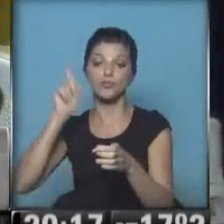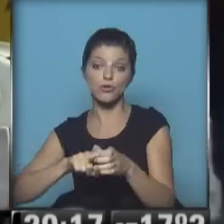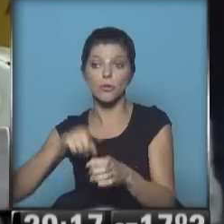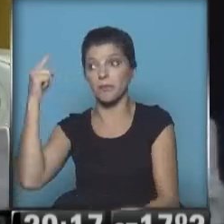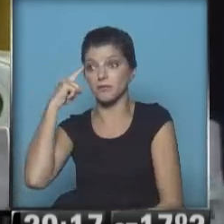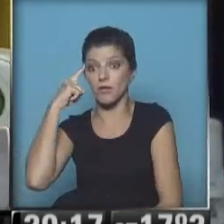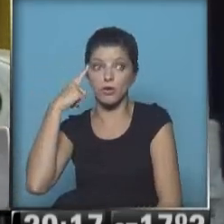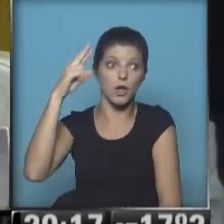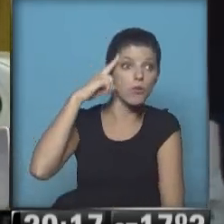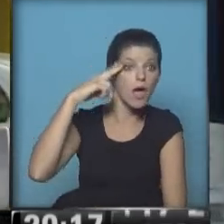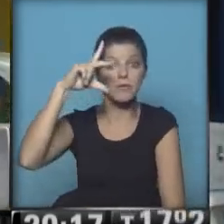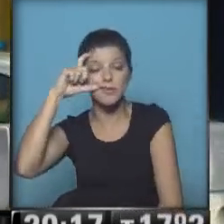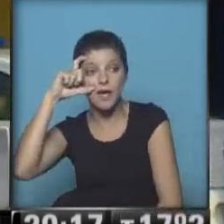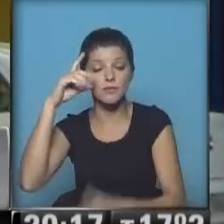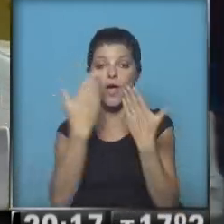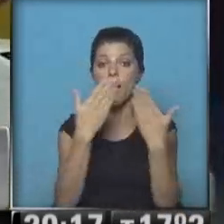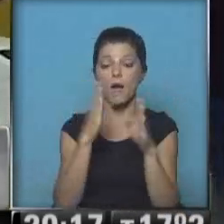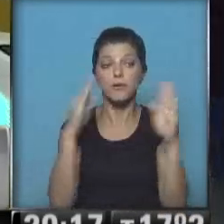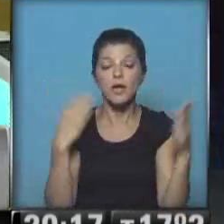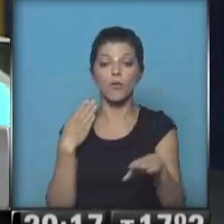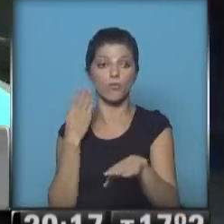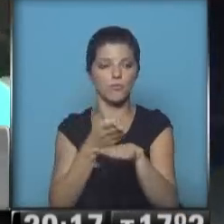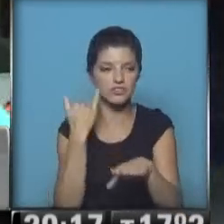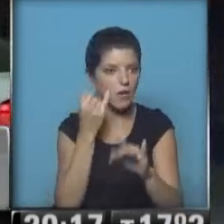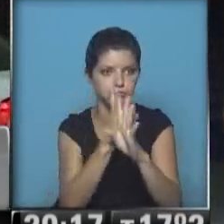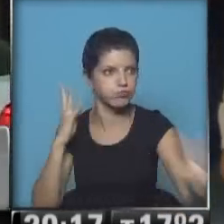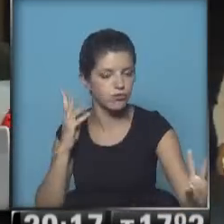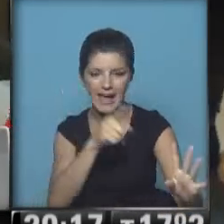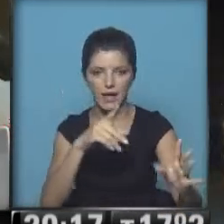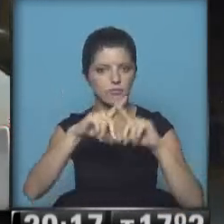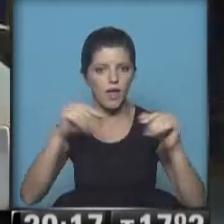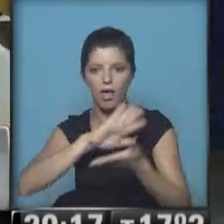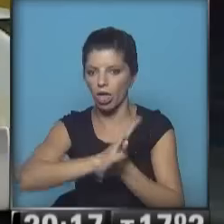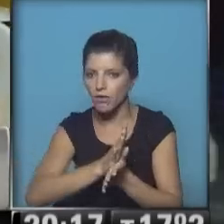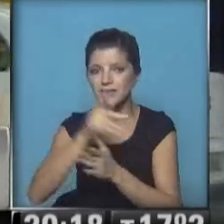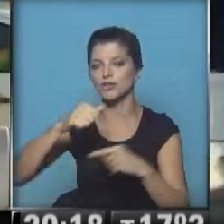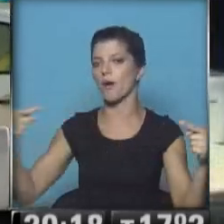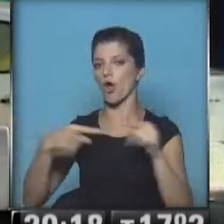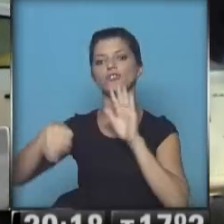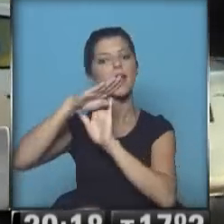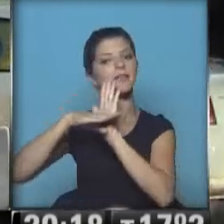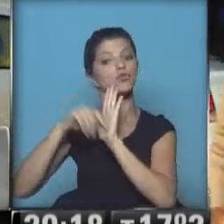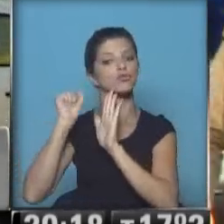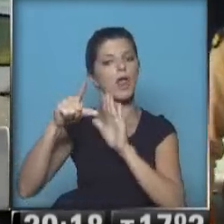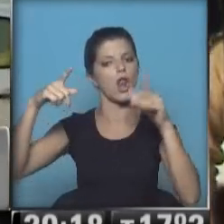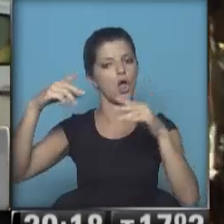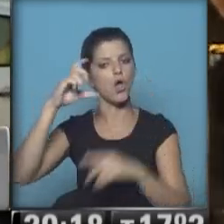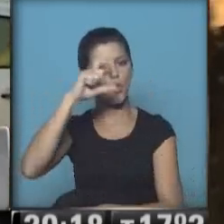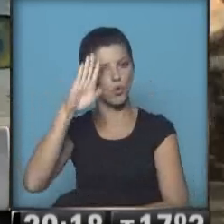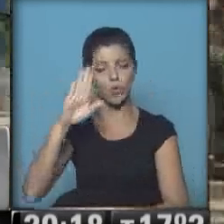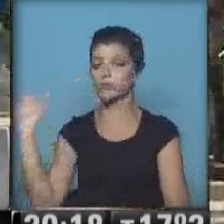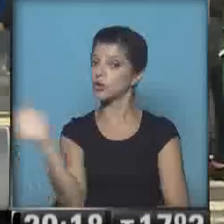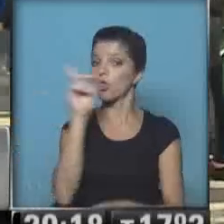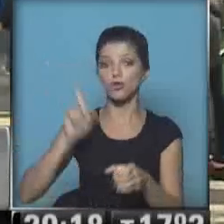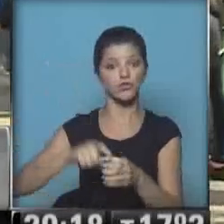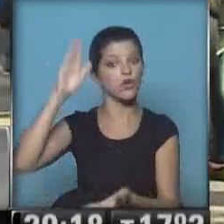abría a las 9 y 10 de la mañana, ya cuando fuimos nos quedamos sin entrada y esto va en contra del estatuto del club porque todos los socios tenemos derecho